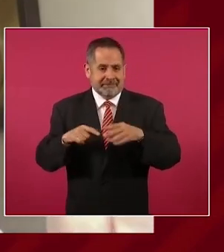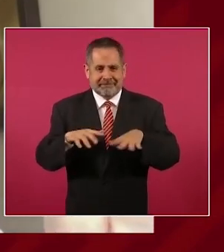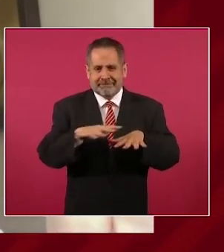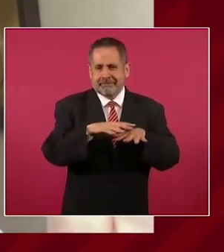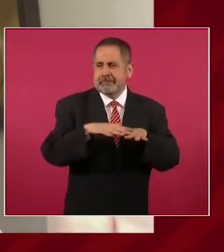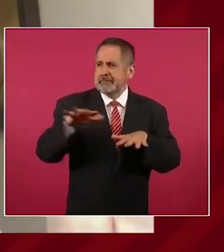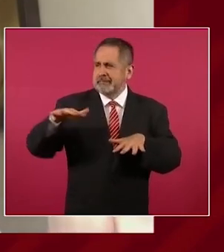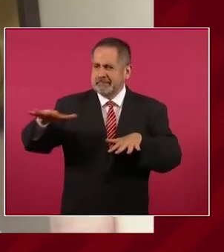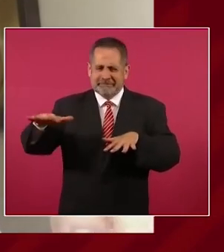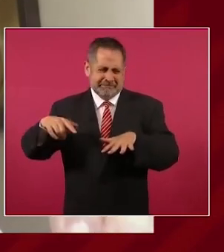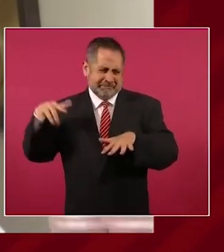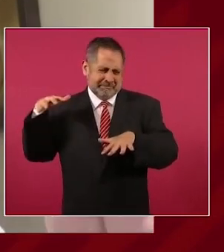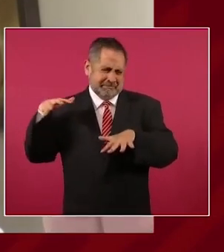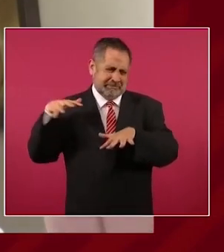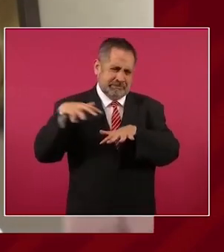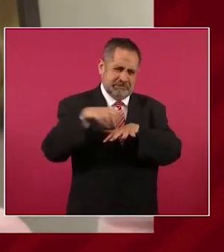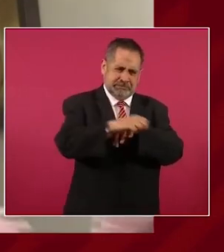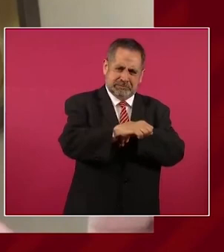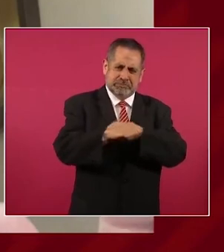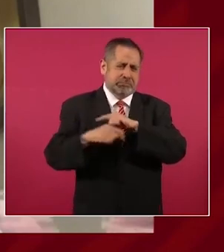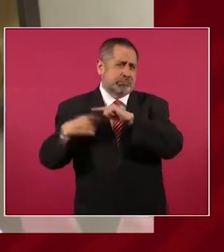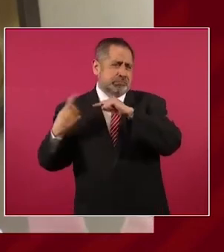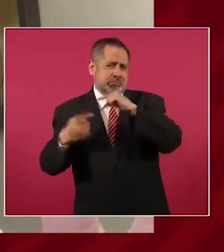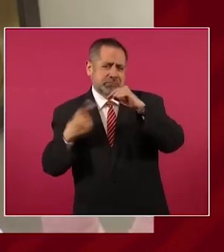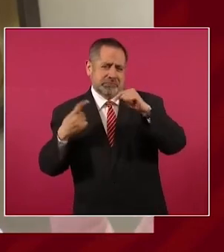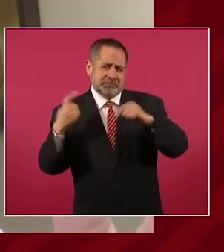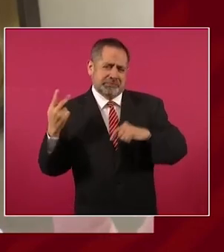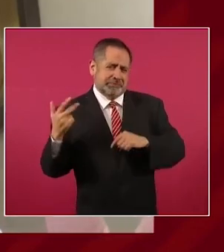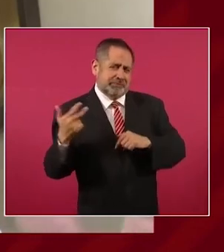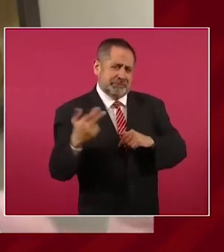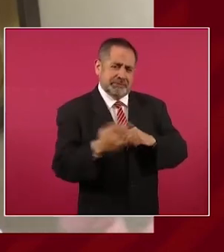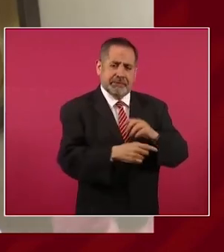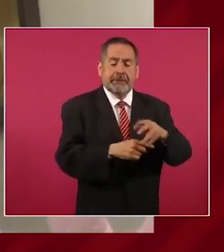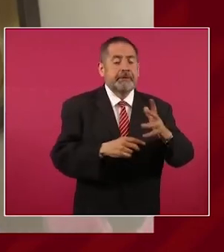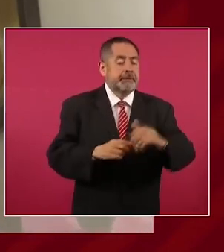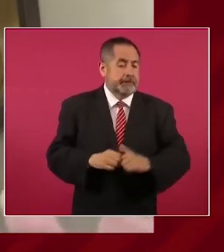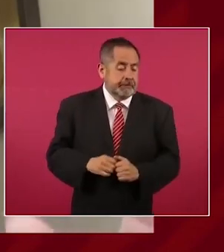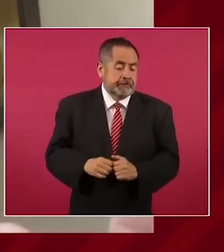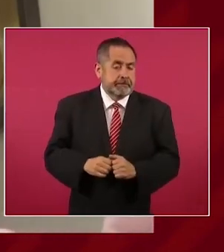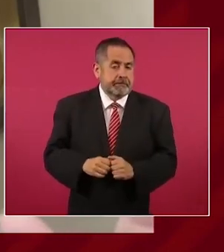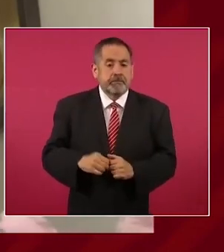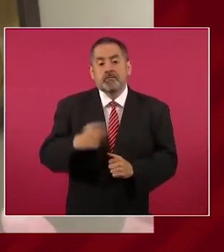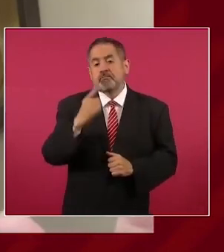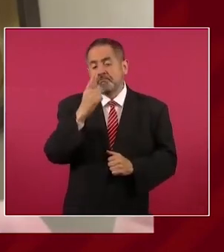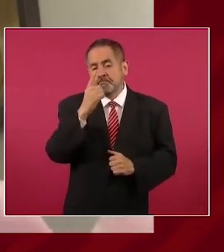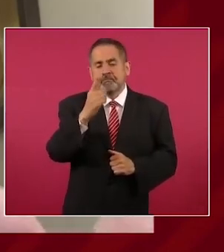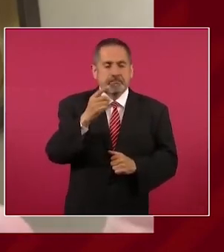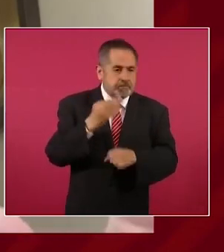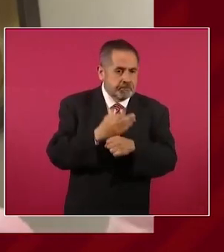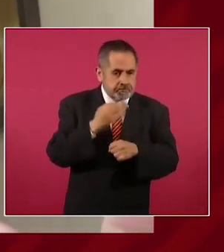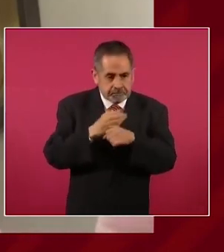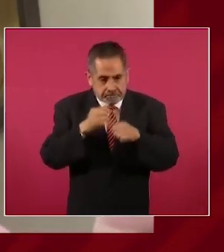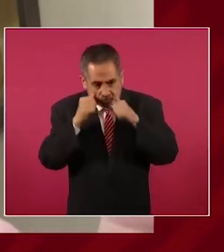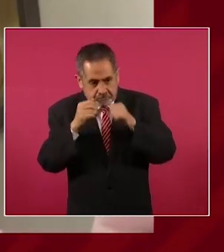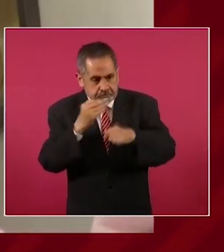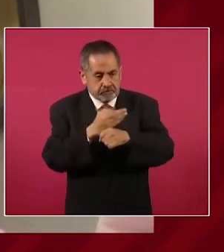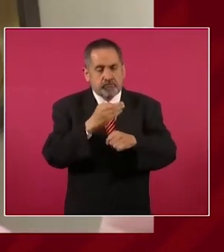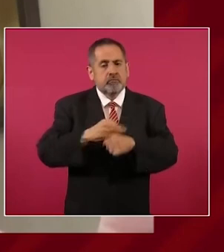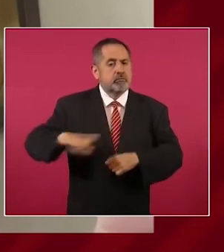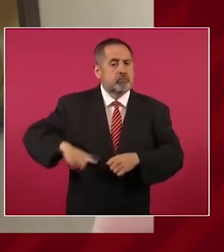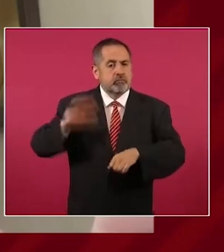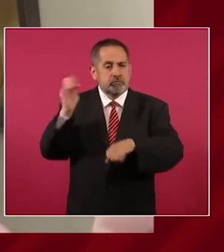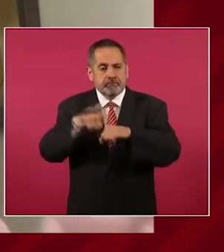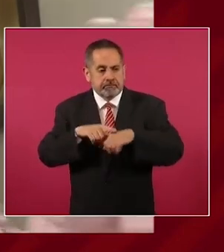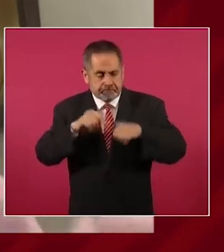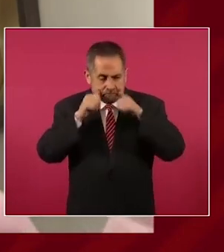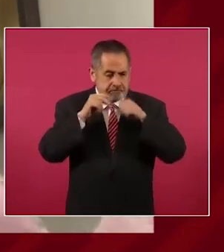este huracán. Uno de los de las acciones más importantes que está realizando por parte del gobierno